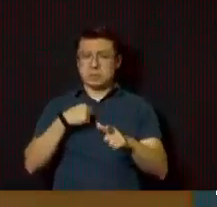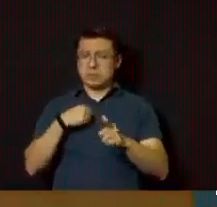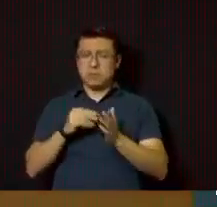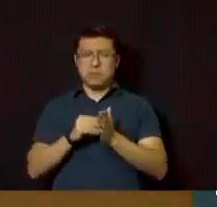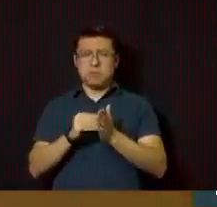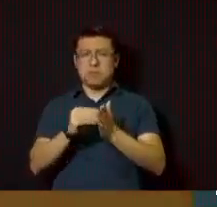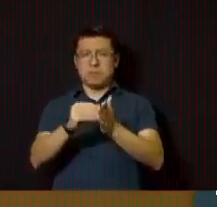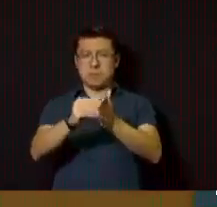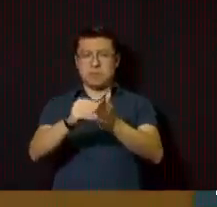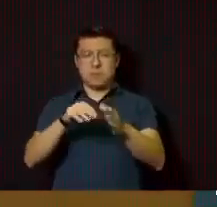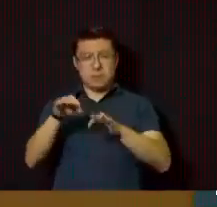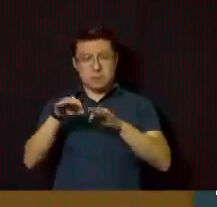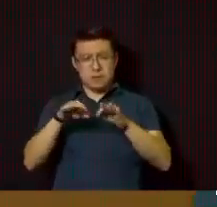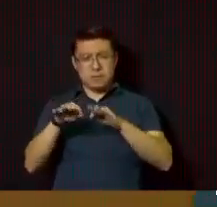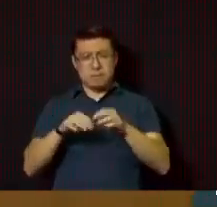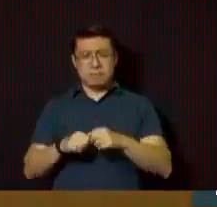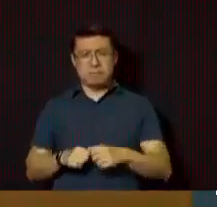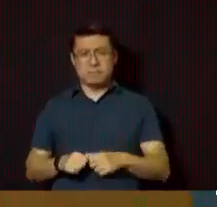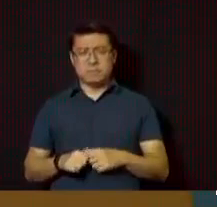y bueno,